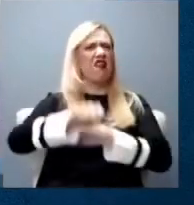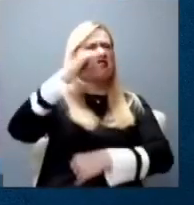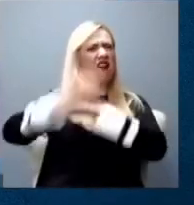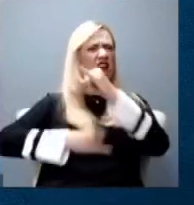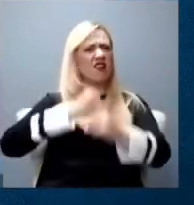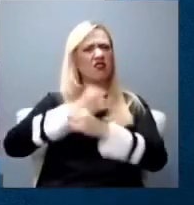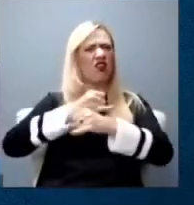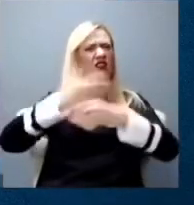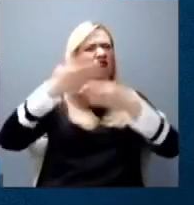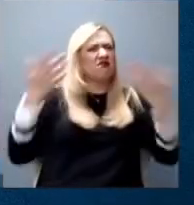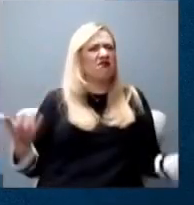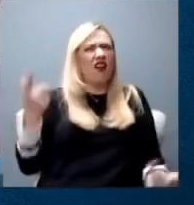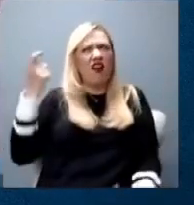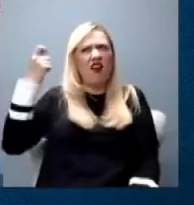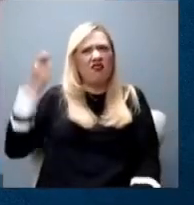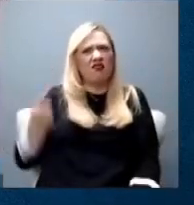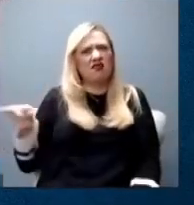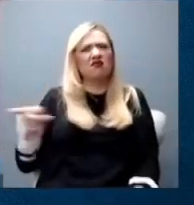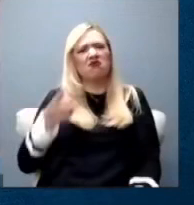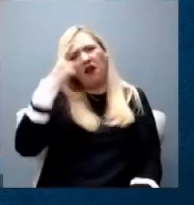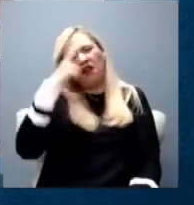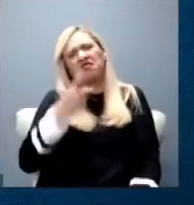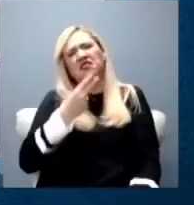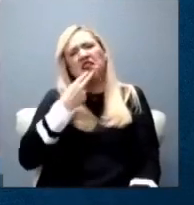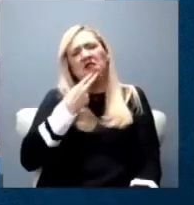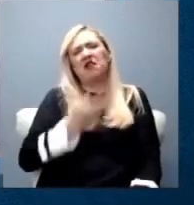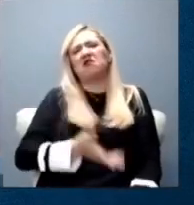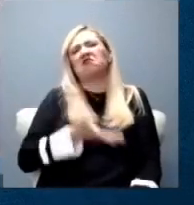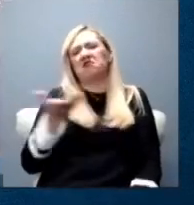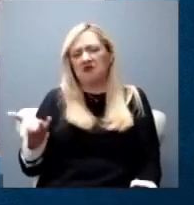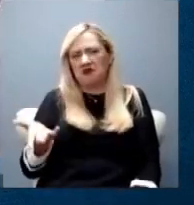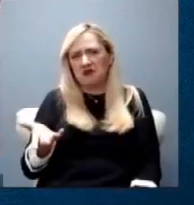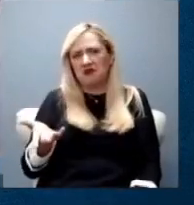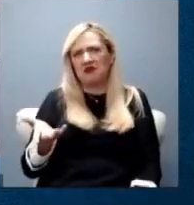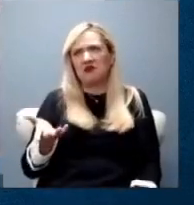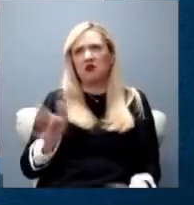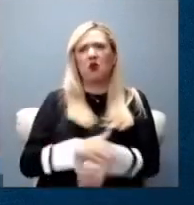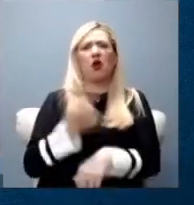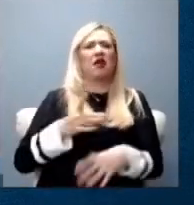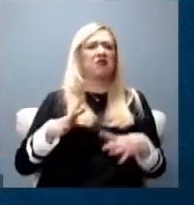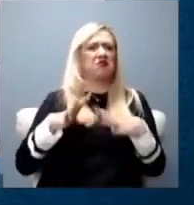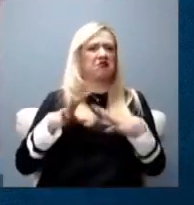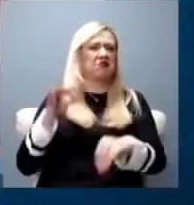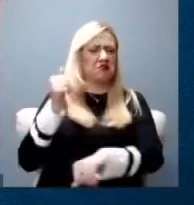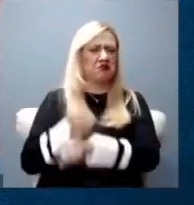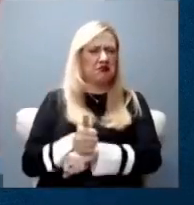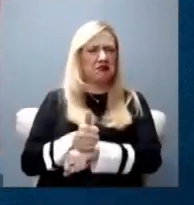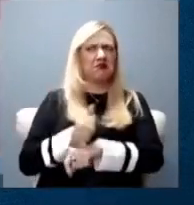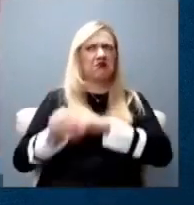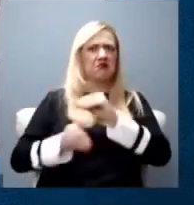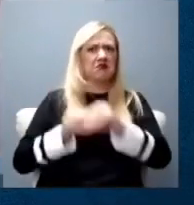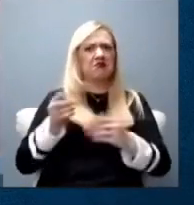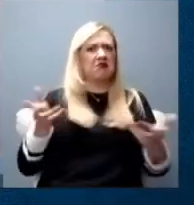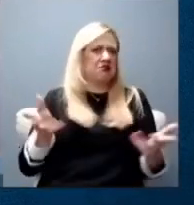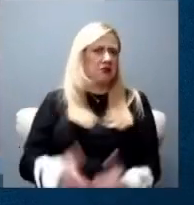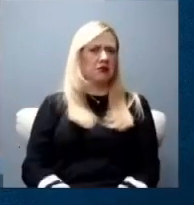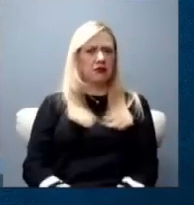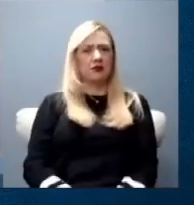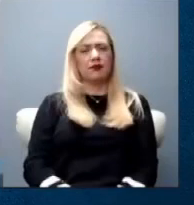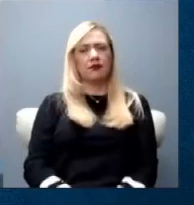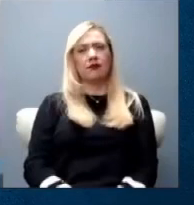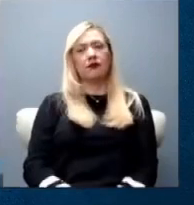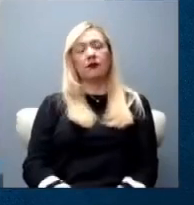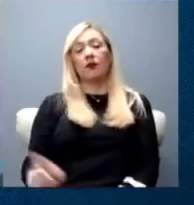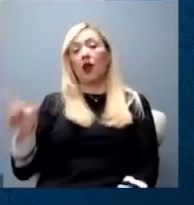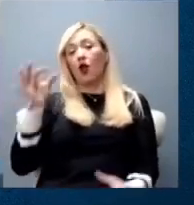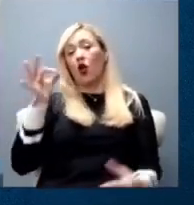eso? Darnos un panorama general, cuál es su función, cuál es su fundamento, digamos, y cuál ha sido el desarrollo. Bueno, la Corte